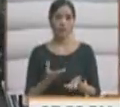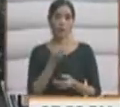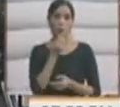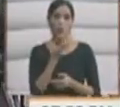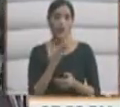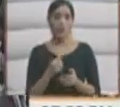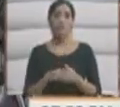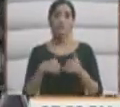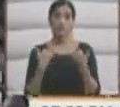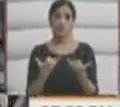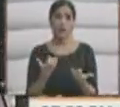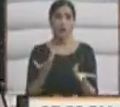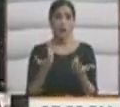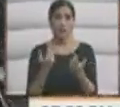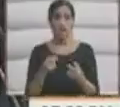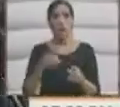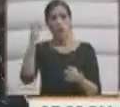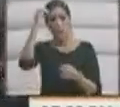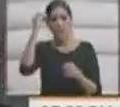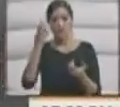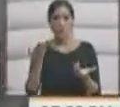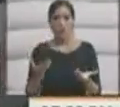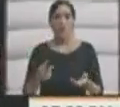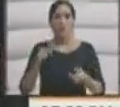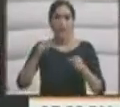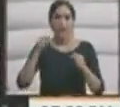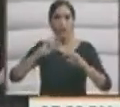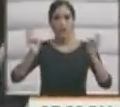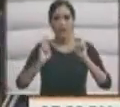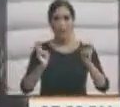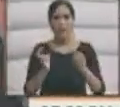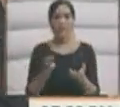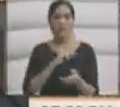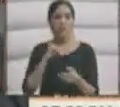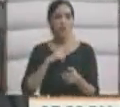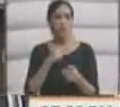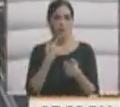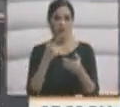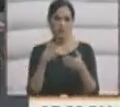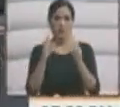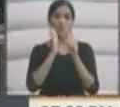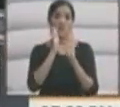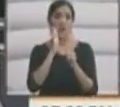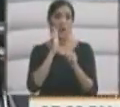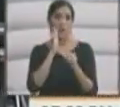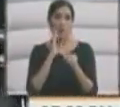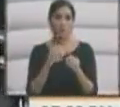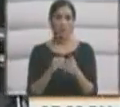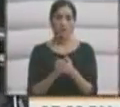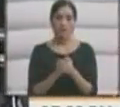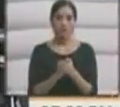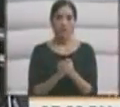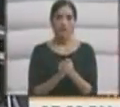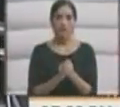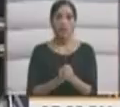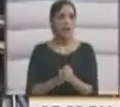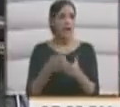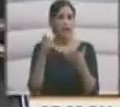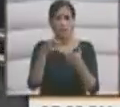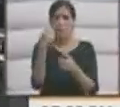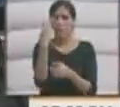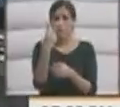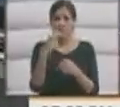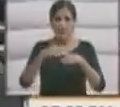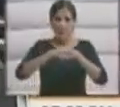hay reacciones sobre todos estos temas que nosotros estamos tocando. Efraín Mendoza dice por Facebook: presión con la zapatería, un par de zapatos